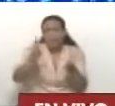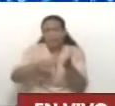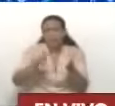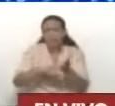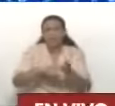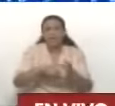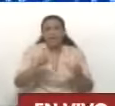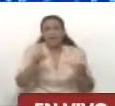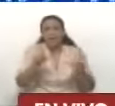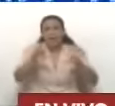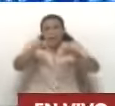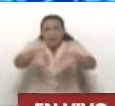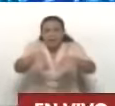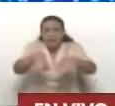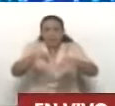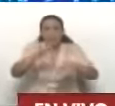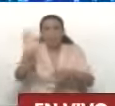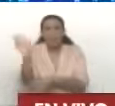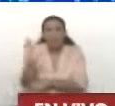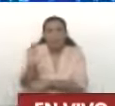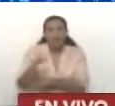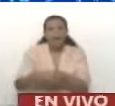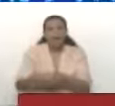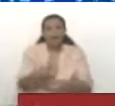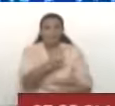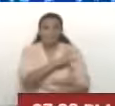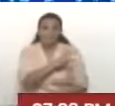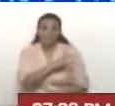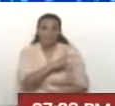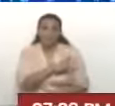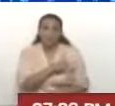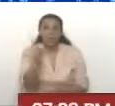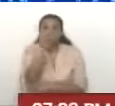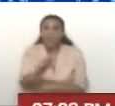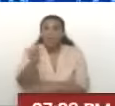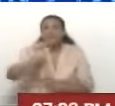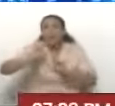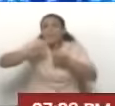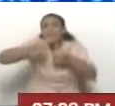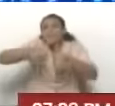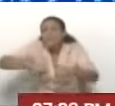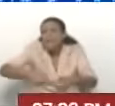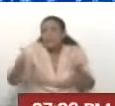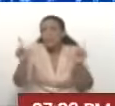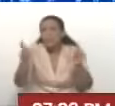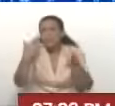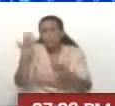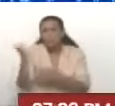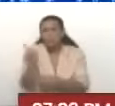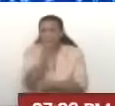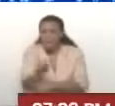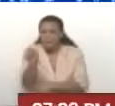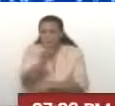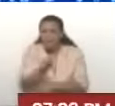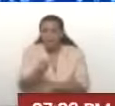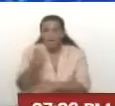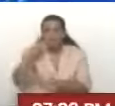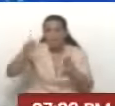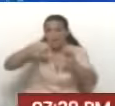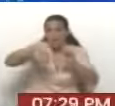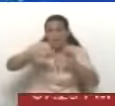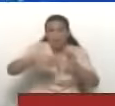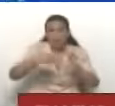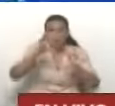Caracas, Venevisión, Venezolana Televisión. Y Televen estaba empezando, creo. Estaba empezando, correcto. Sí. Y antes se manejaba mucho el